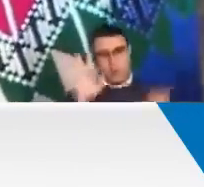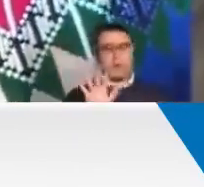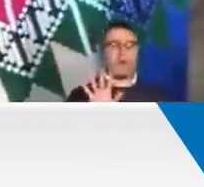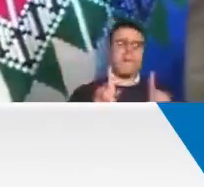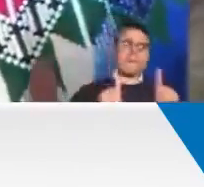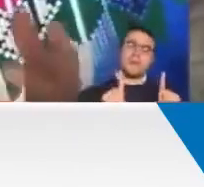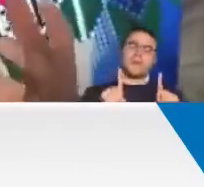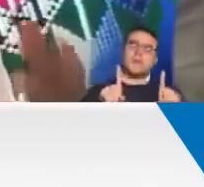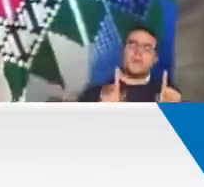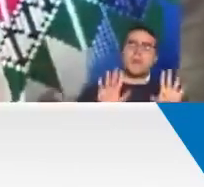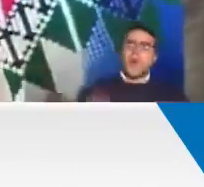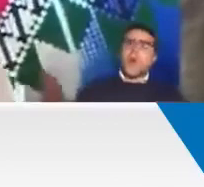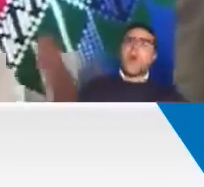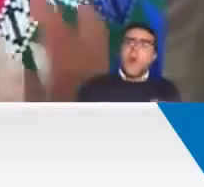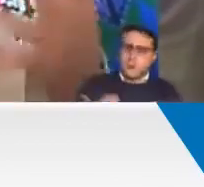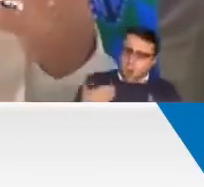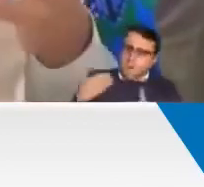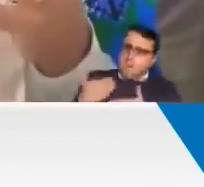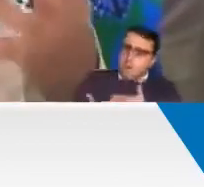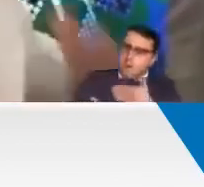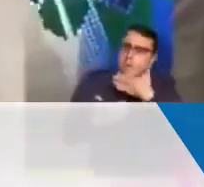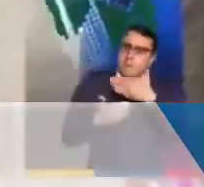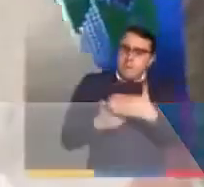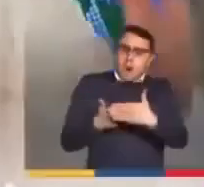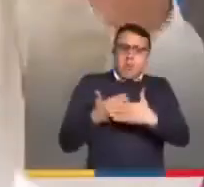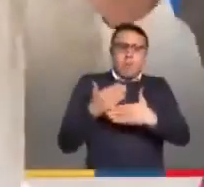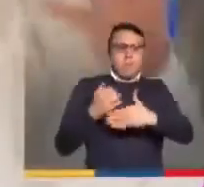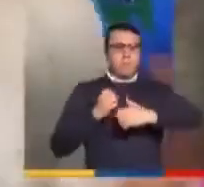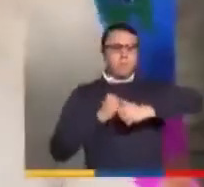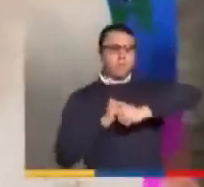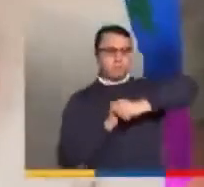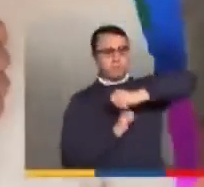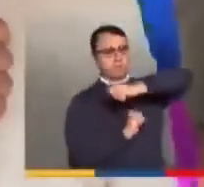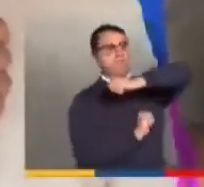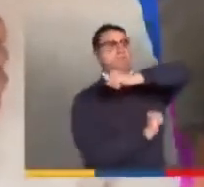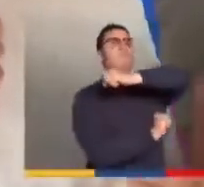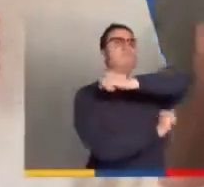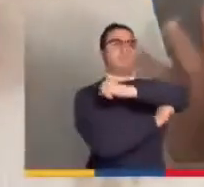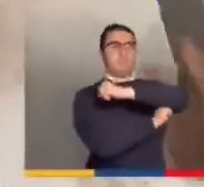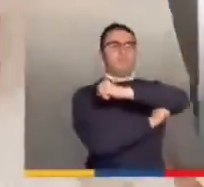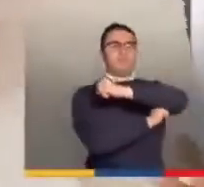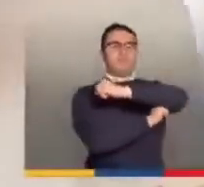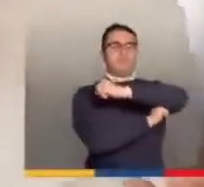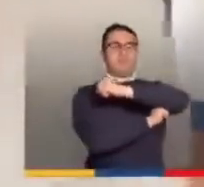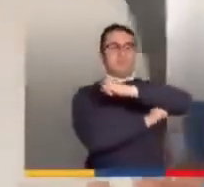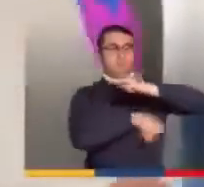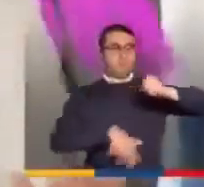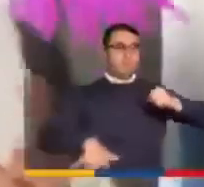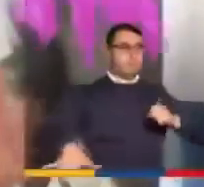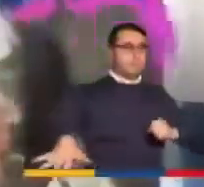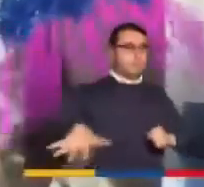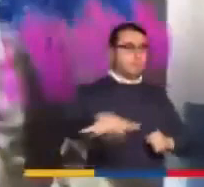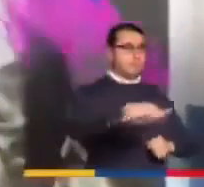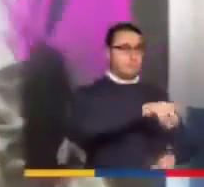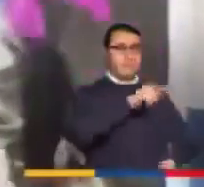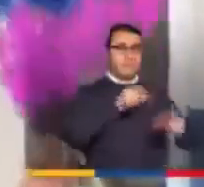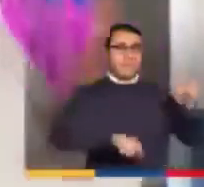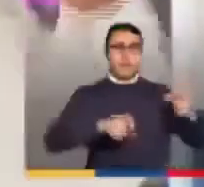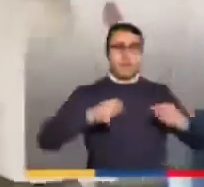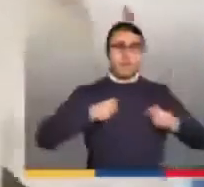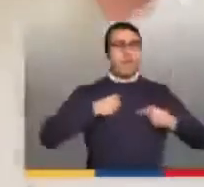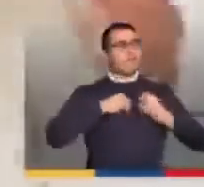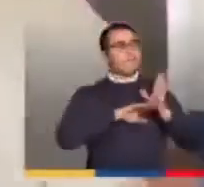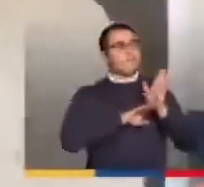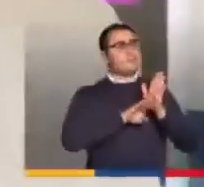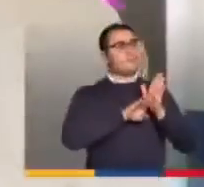de cómo vamos construyendo las bases de una sociedad más próspera